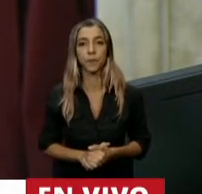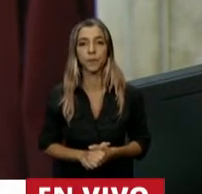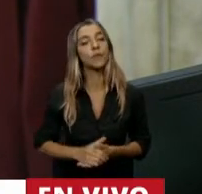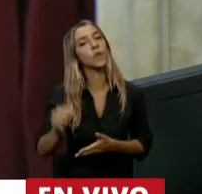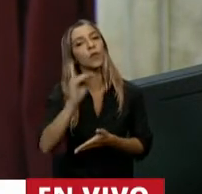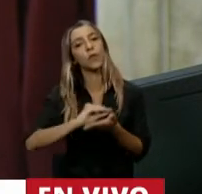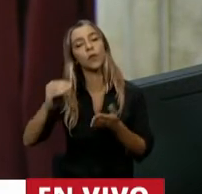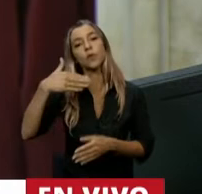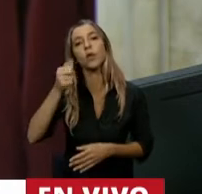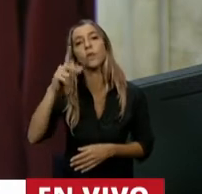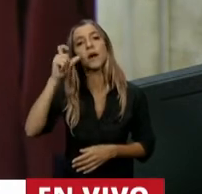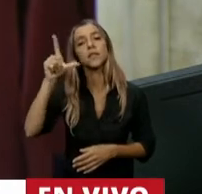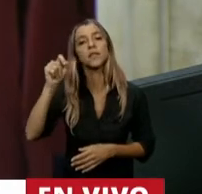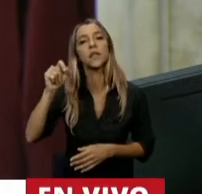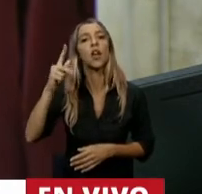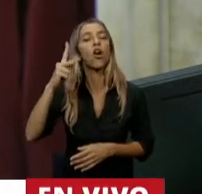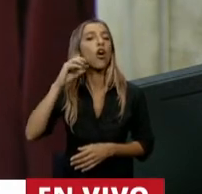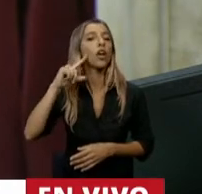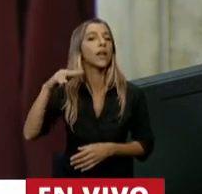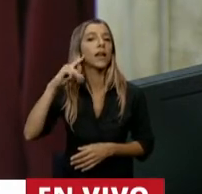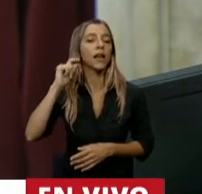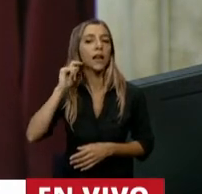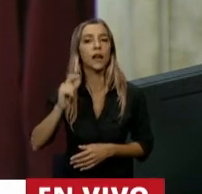El diputado Marcelo Koenig.